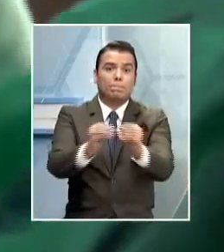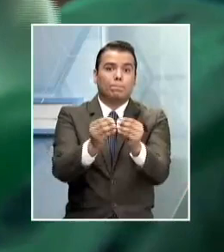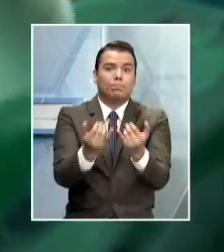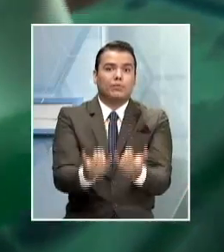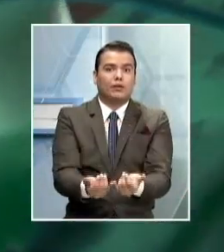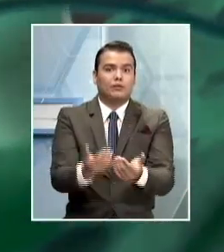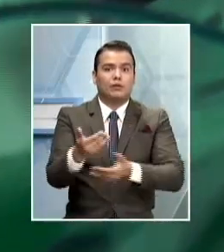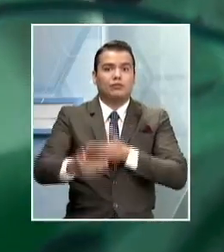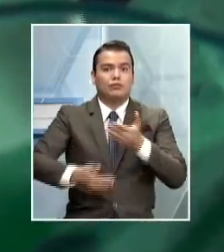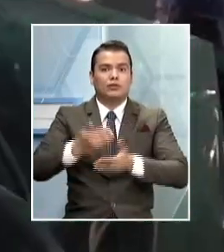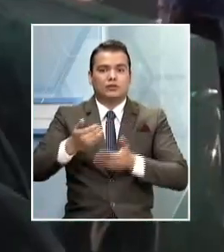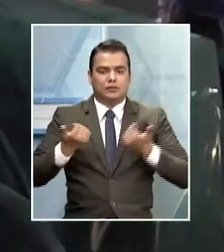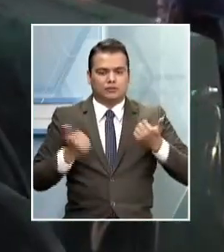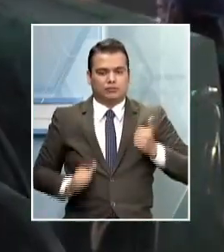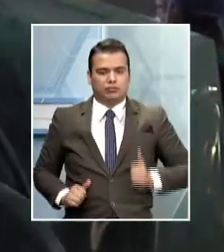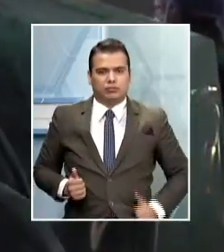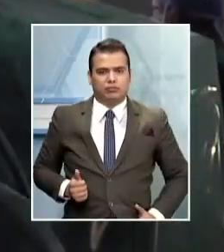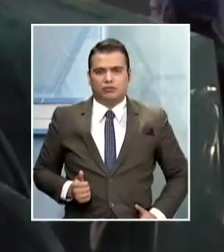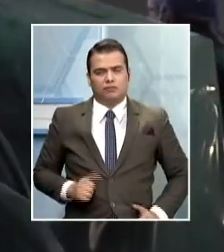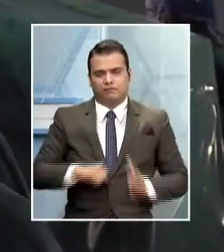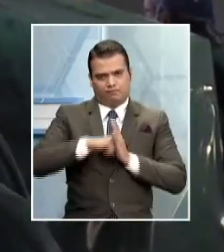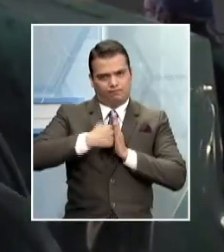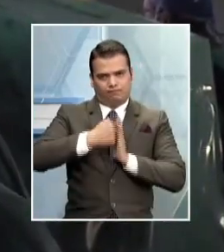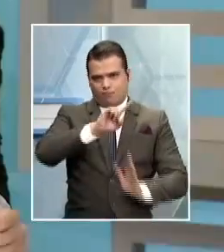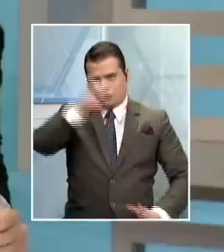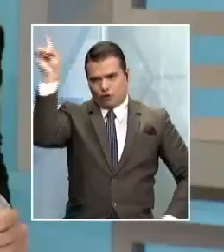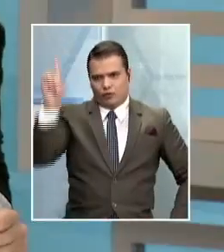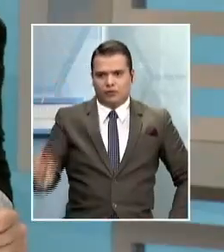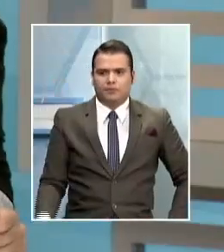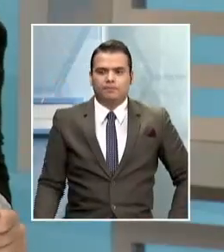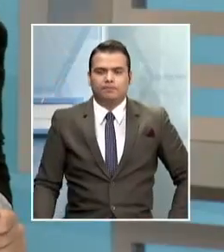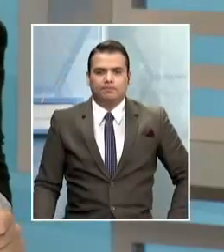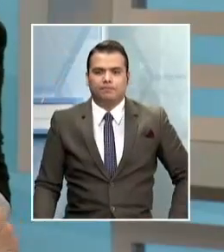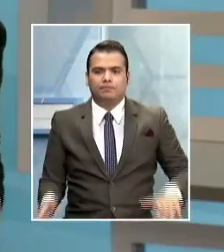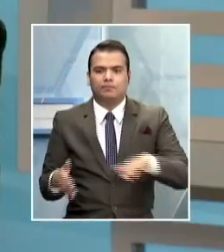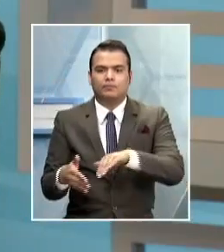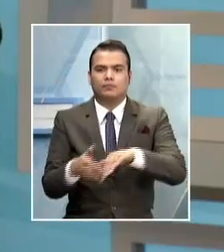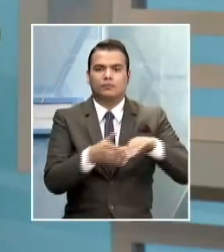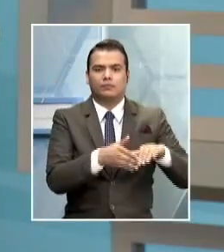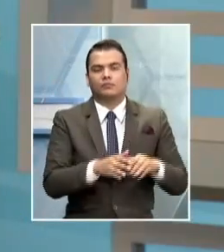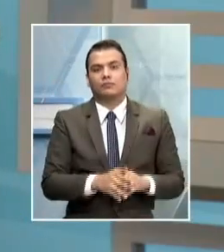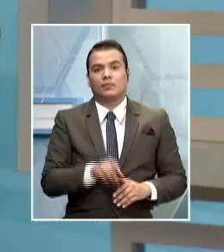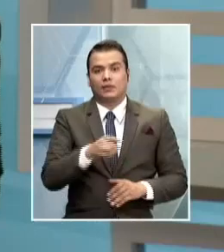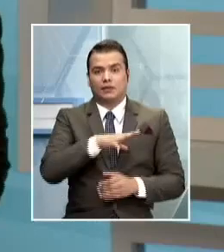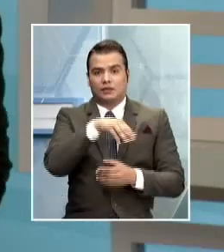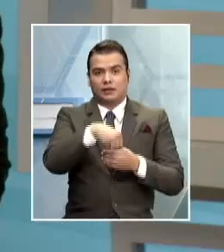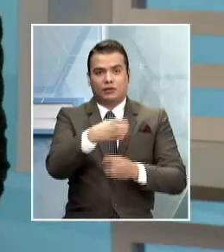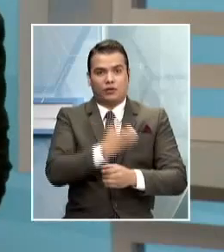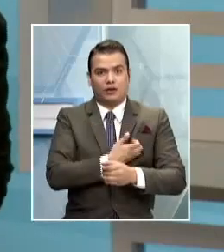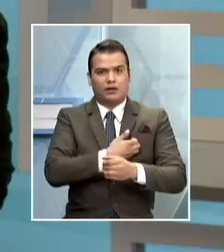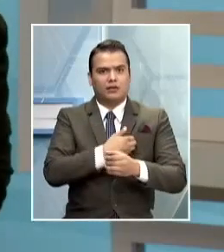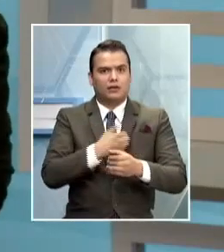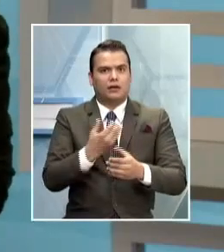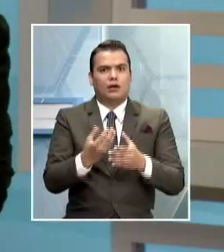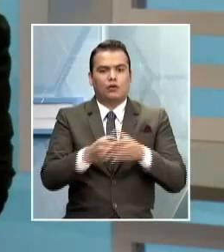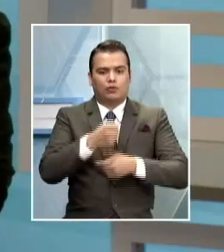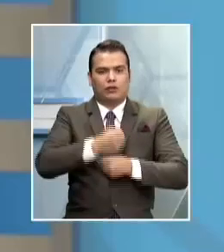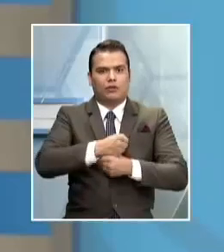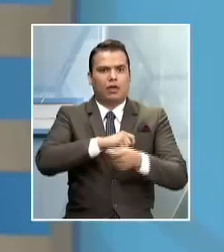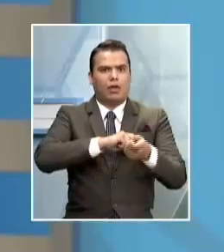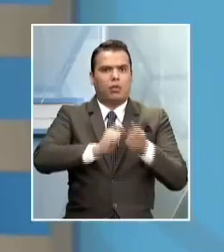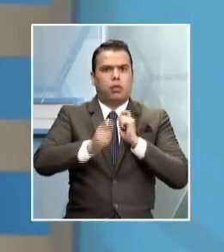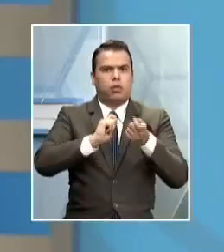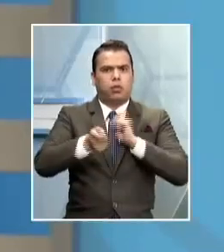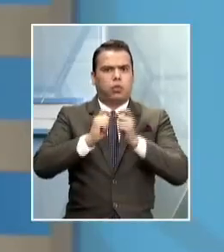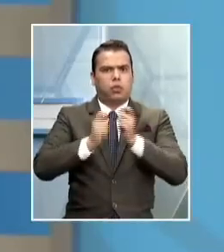los procedimientos estéticos seguirán estando restringidos. Y continúan los reacomodos en el gabinete del alcalde Jorge Iván Ospina.